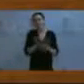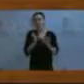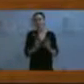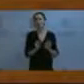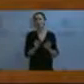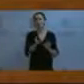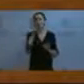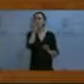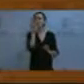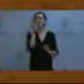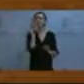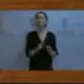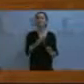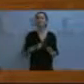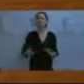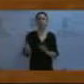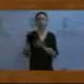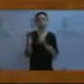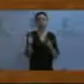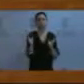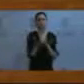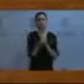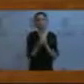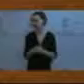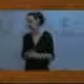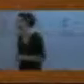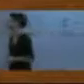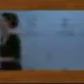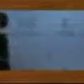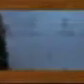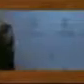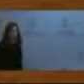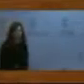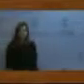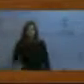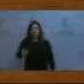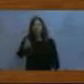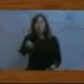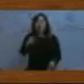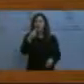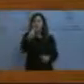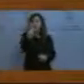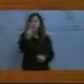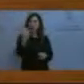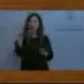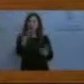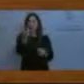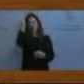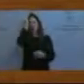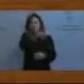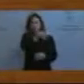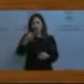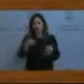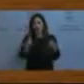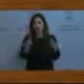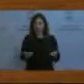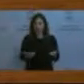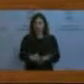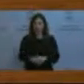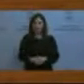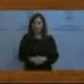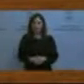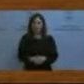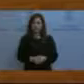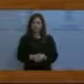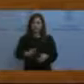colegios profesionales. Y también establecen una que nos parece correctísima, ¿no? Que es el que